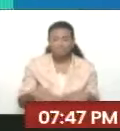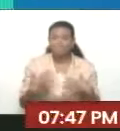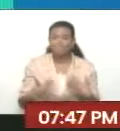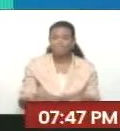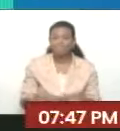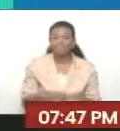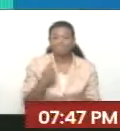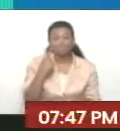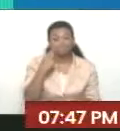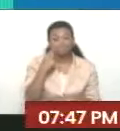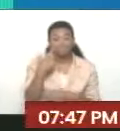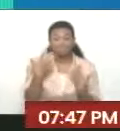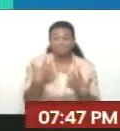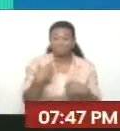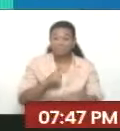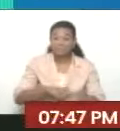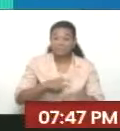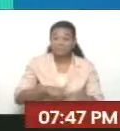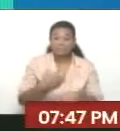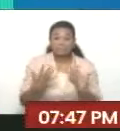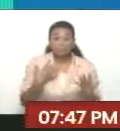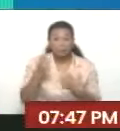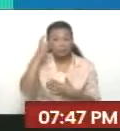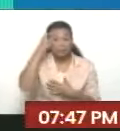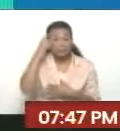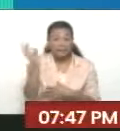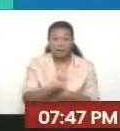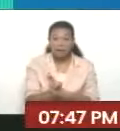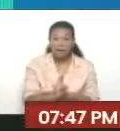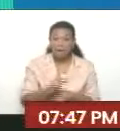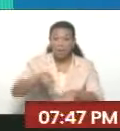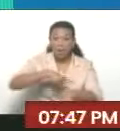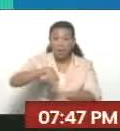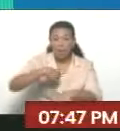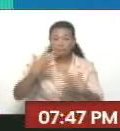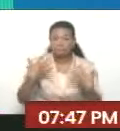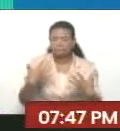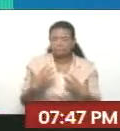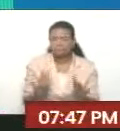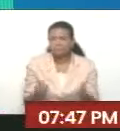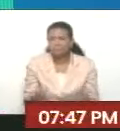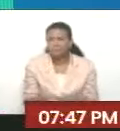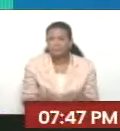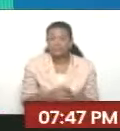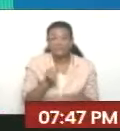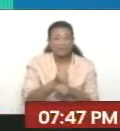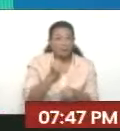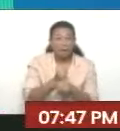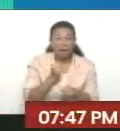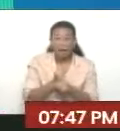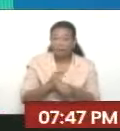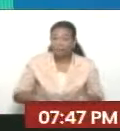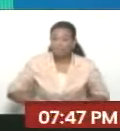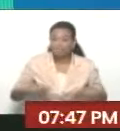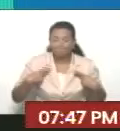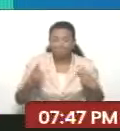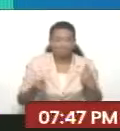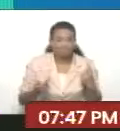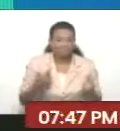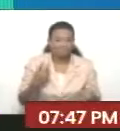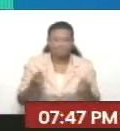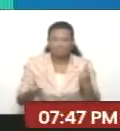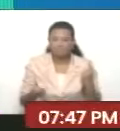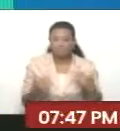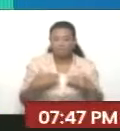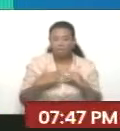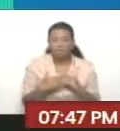Los tiempos se aceleran a veces. Y el trabajo es vida, el trabajo es salud.